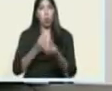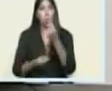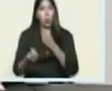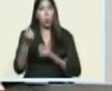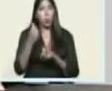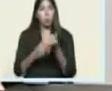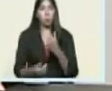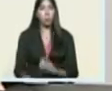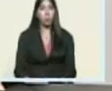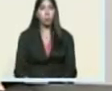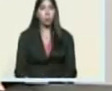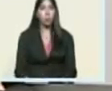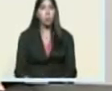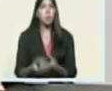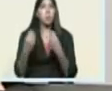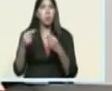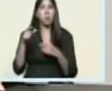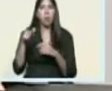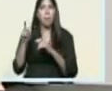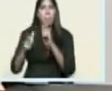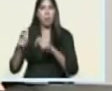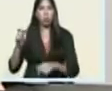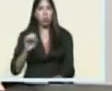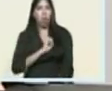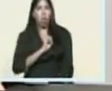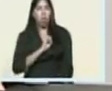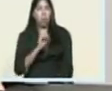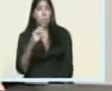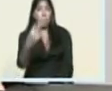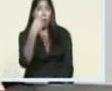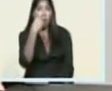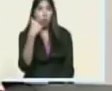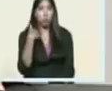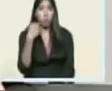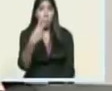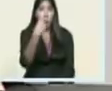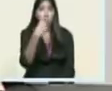economía. Para los que a veces se angustian, compañero, míreme a los ojos.